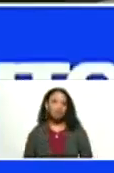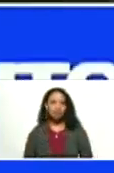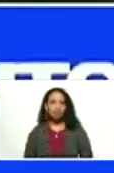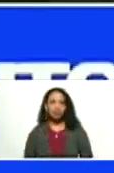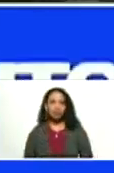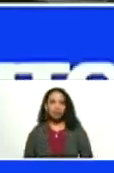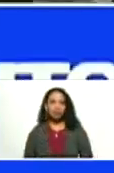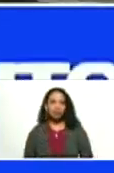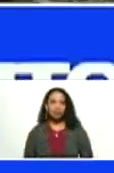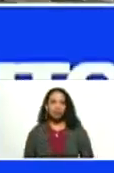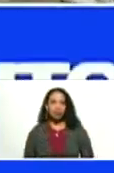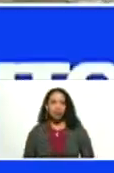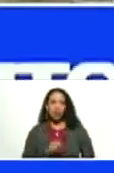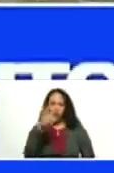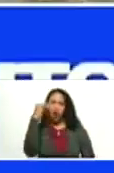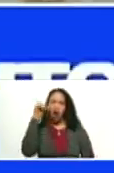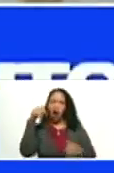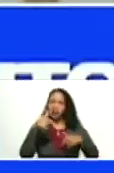¿Qué tienes aquí?